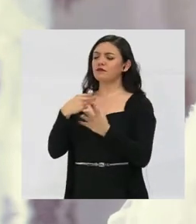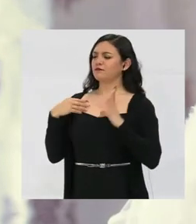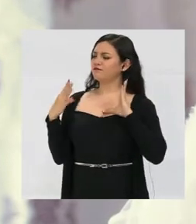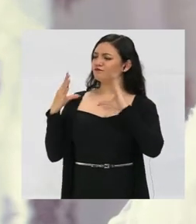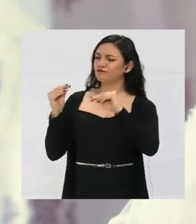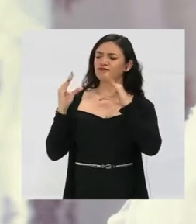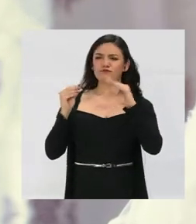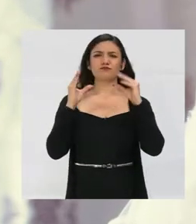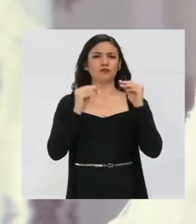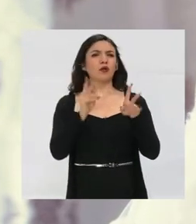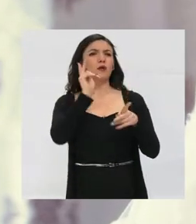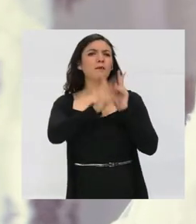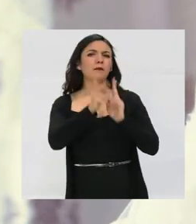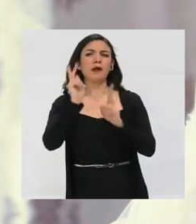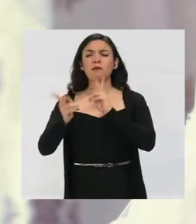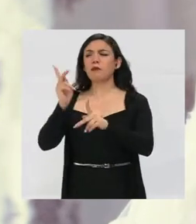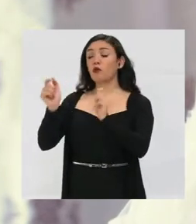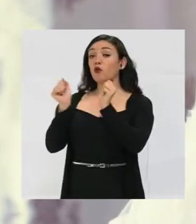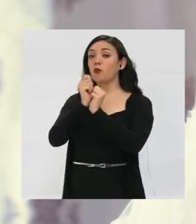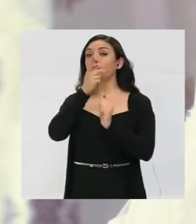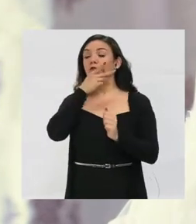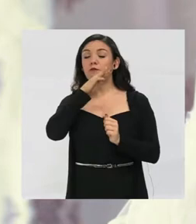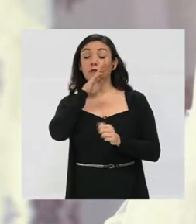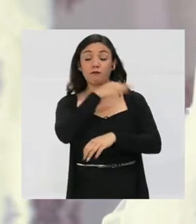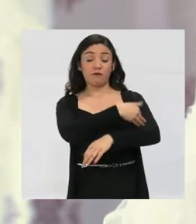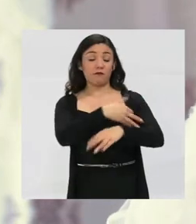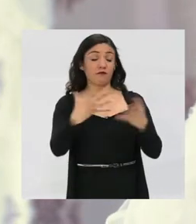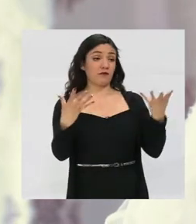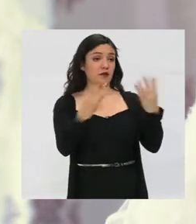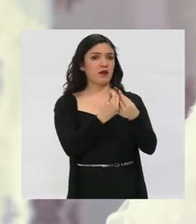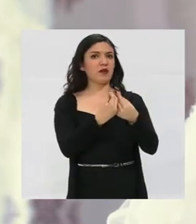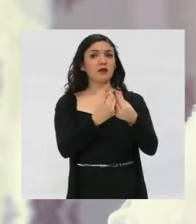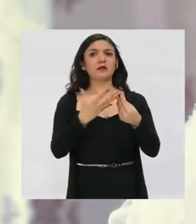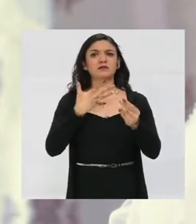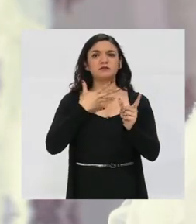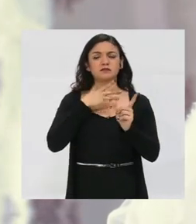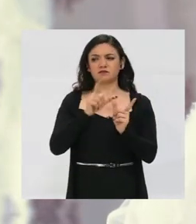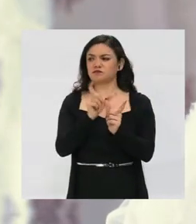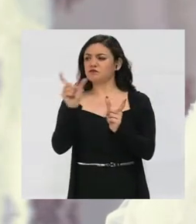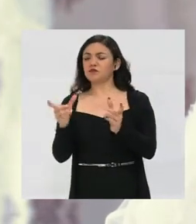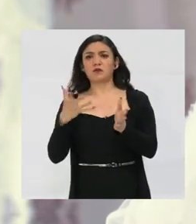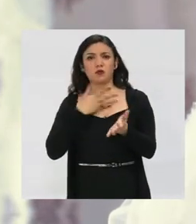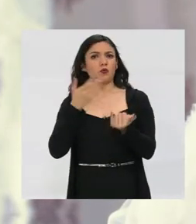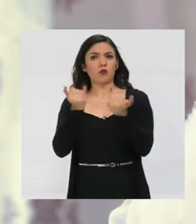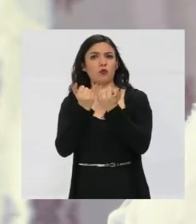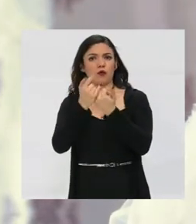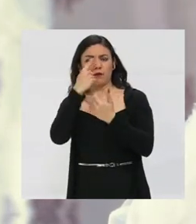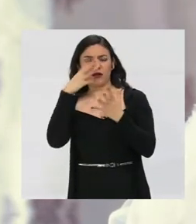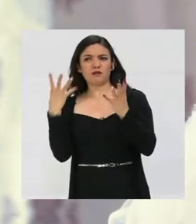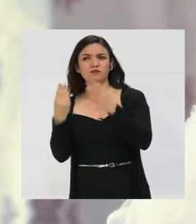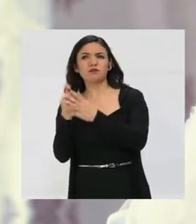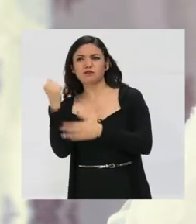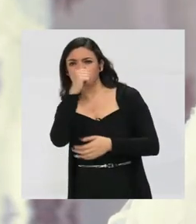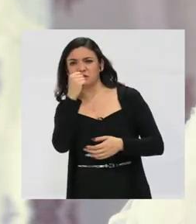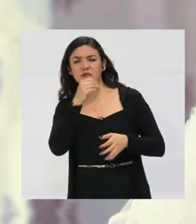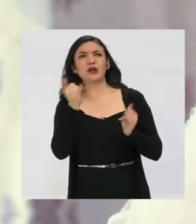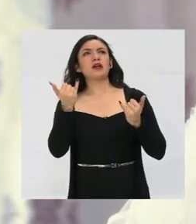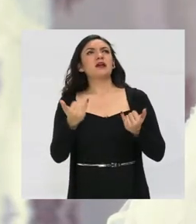Donde yo iba a la escuela a dar mis prácticas de escuela para padres, estaba un centro de